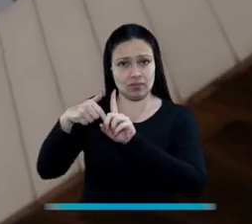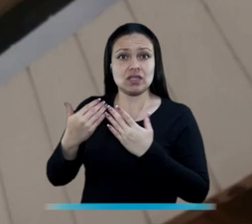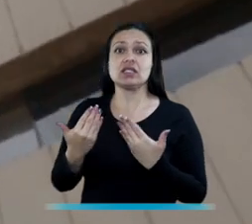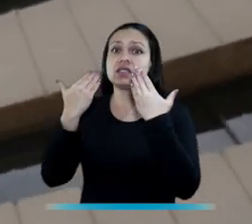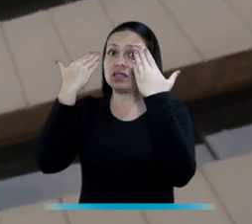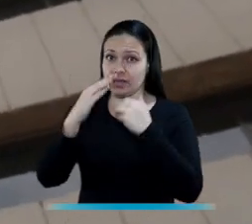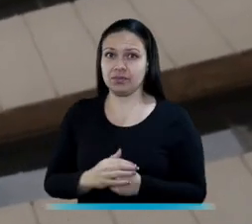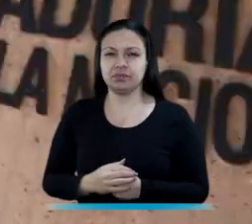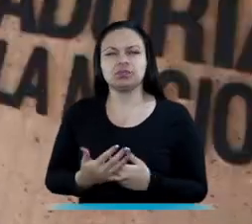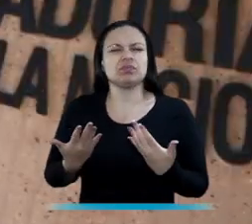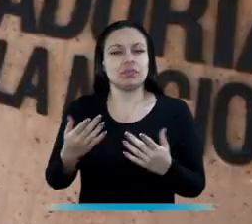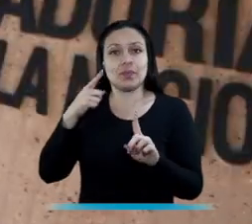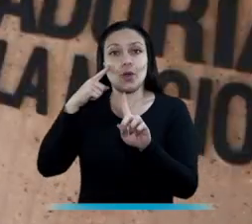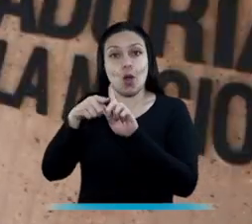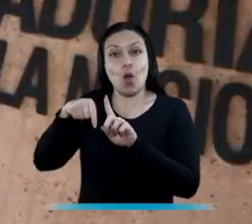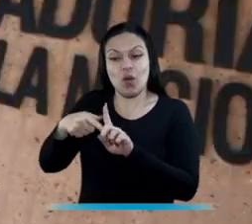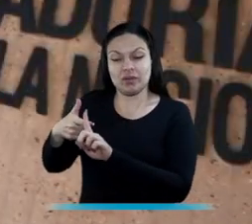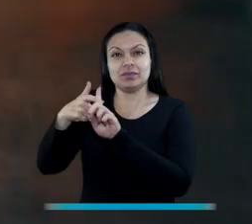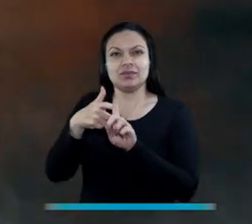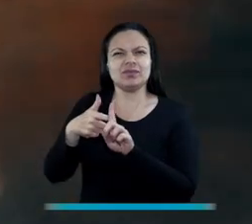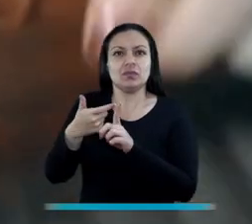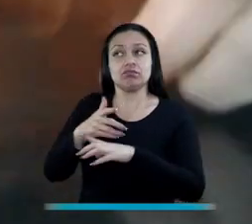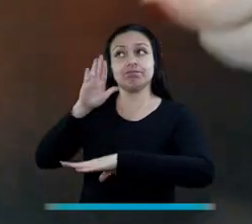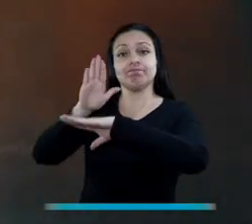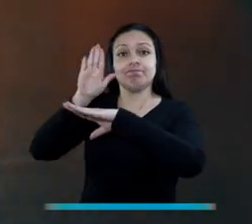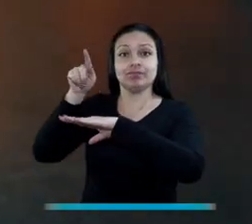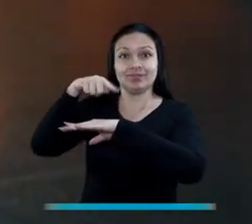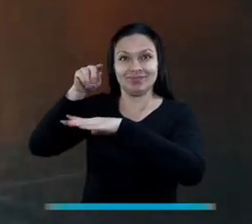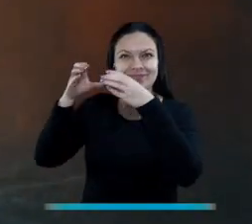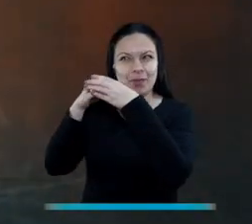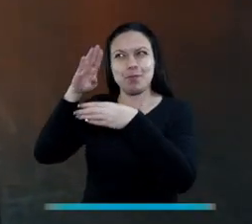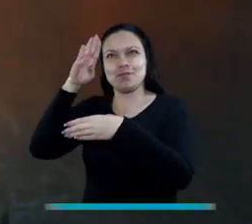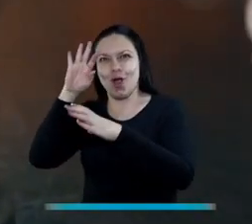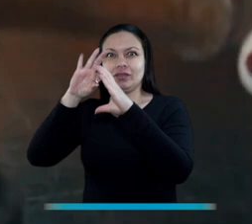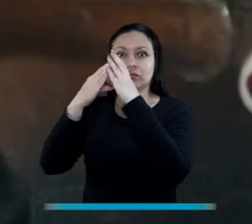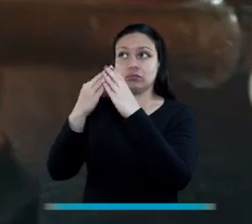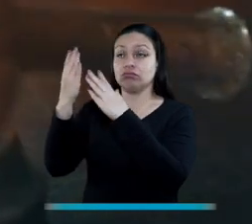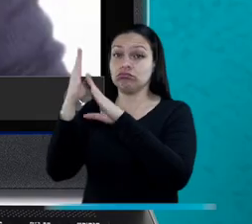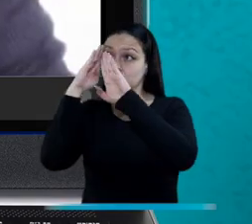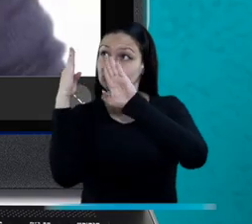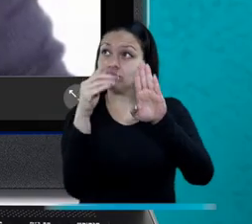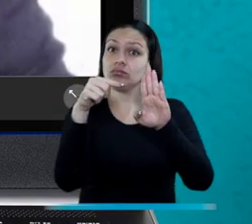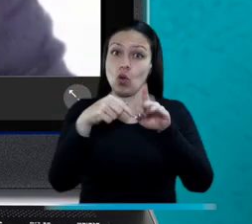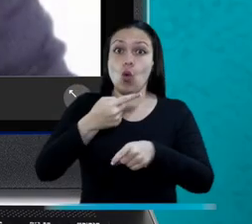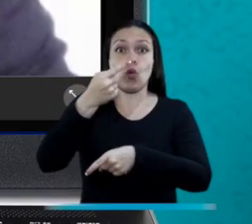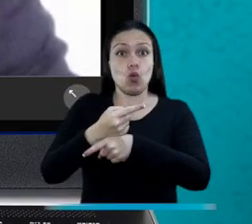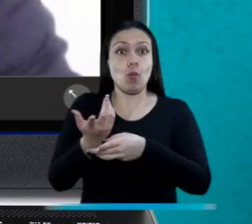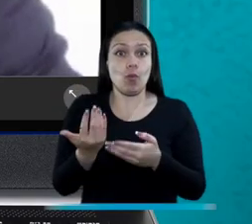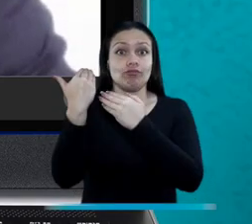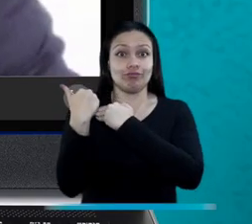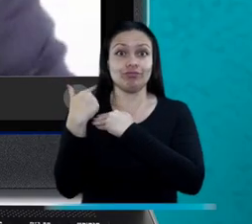Procuraduría General de la Nación, que nuestro propósito es hacer que las autoridades públicas cumplan con sus funciones legales con miras